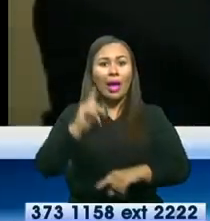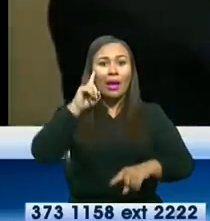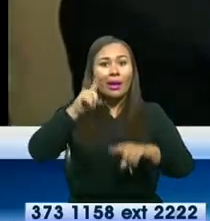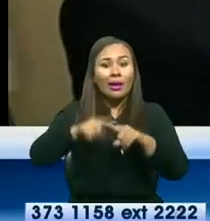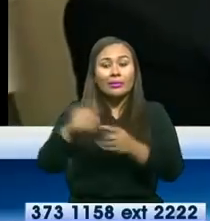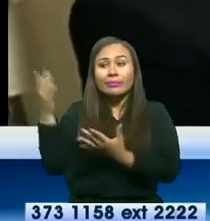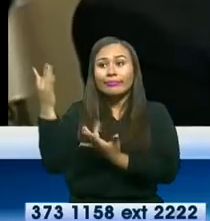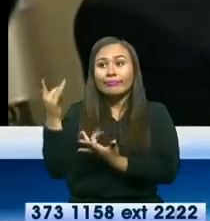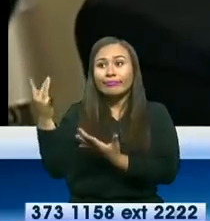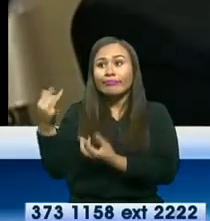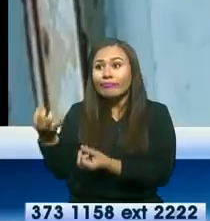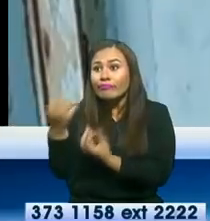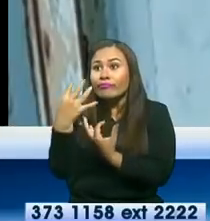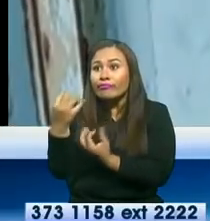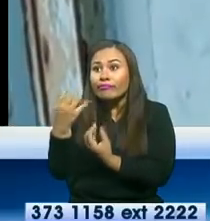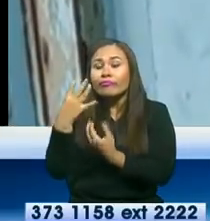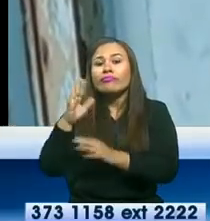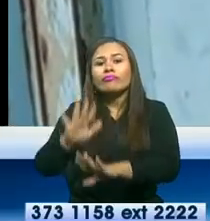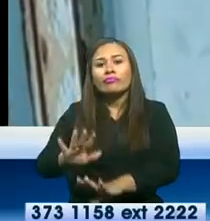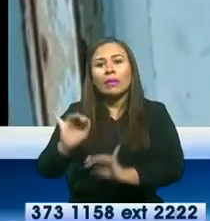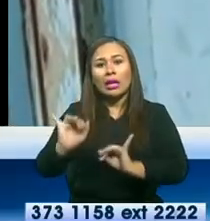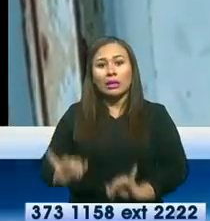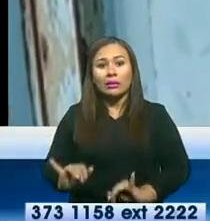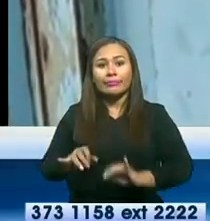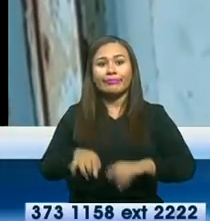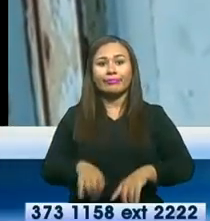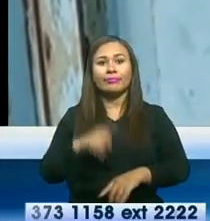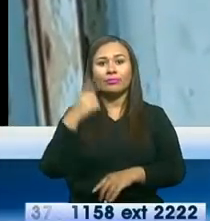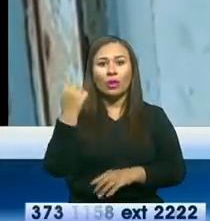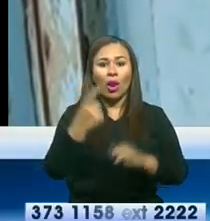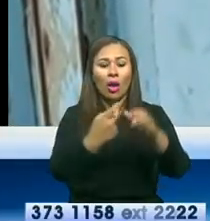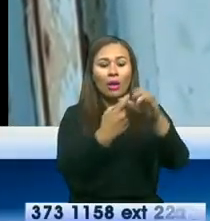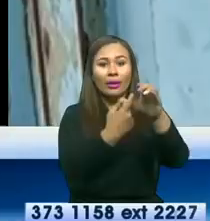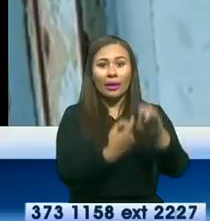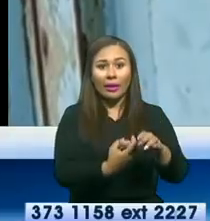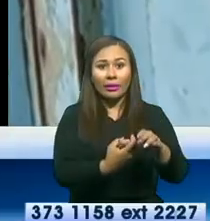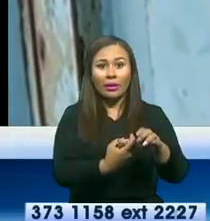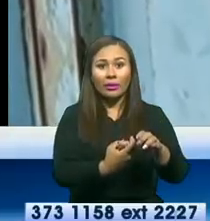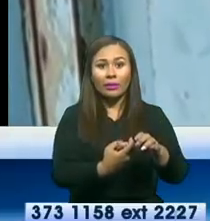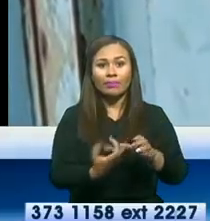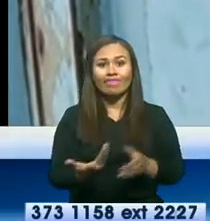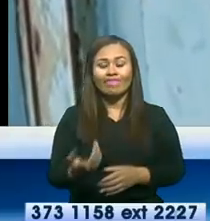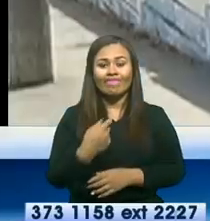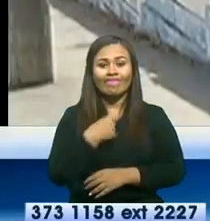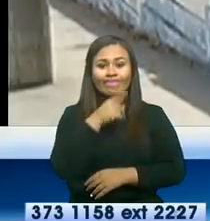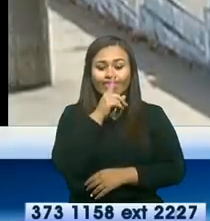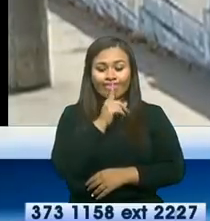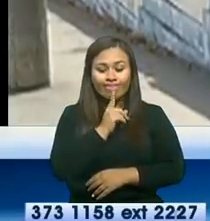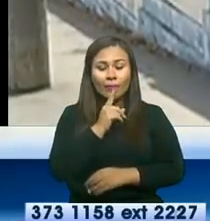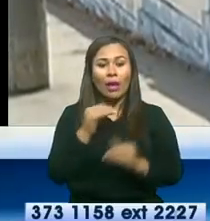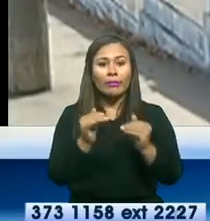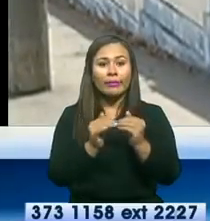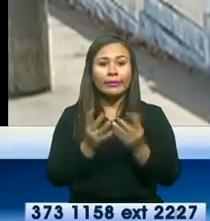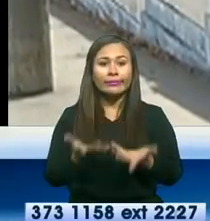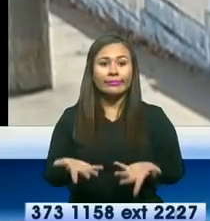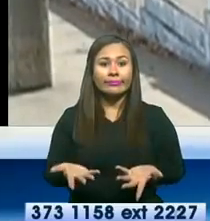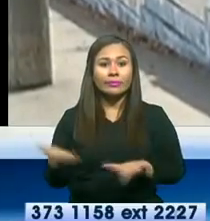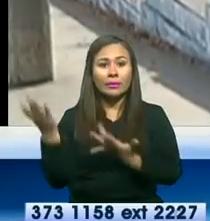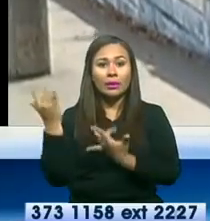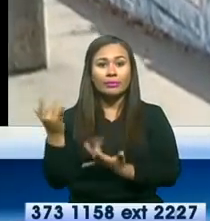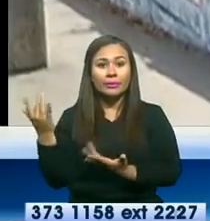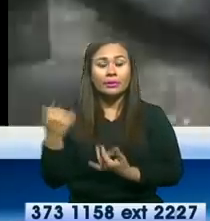sea jurisprudencia, aquí solo queda un candado, seco testimonio del silencio e